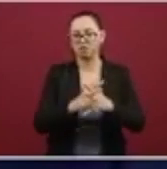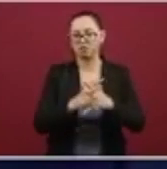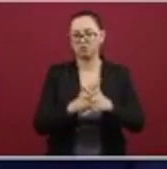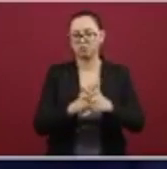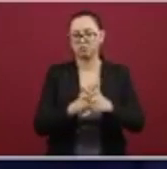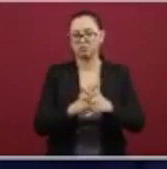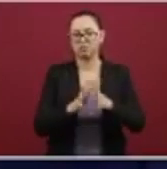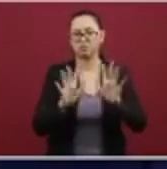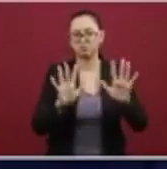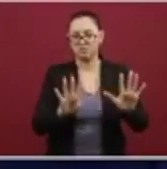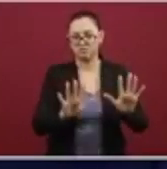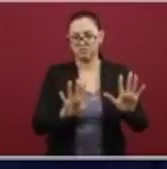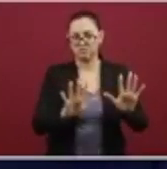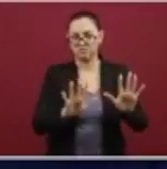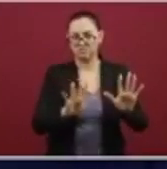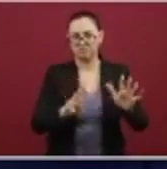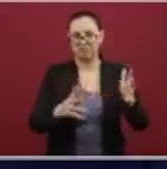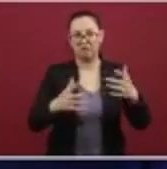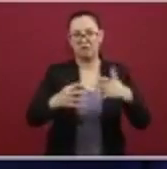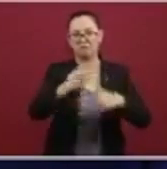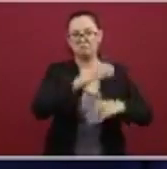que tenemos que atender las causas